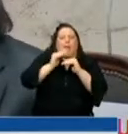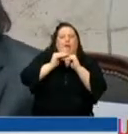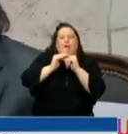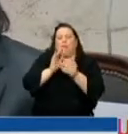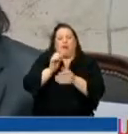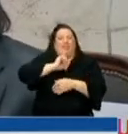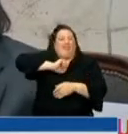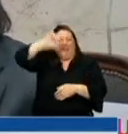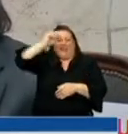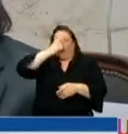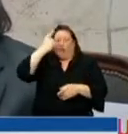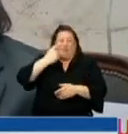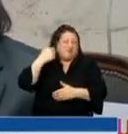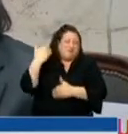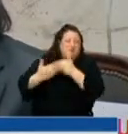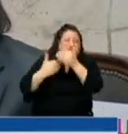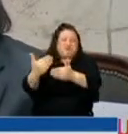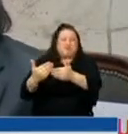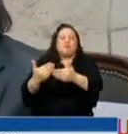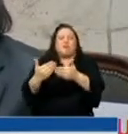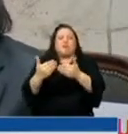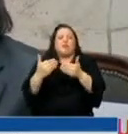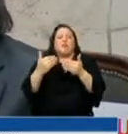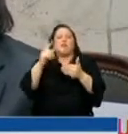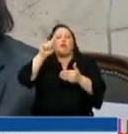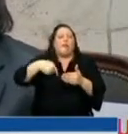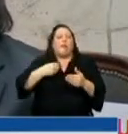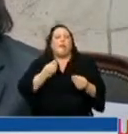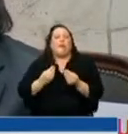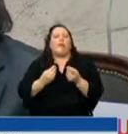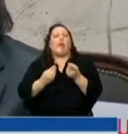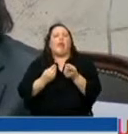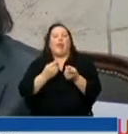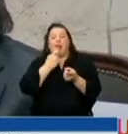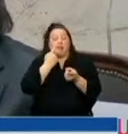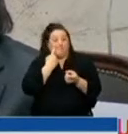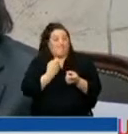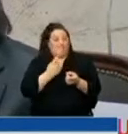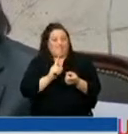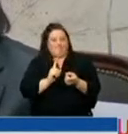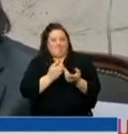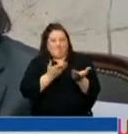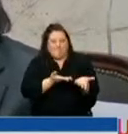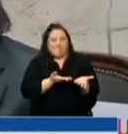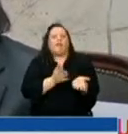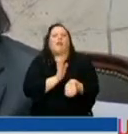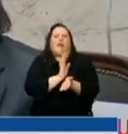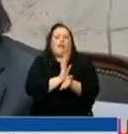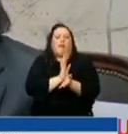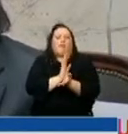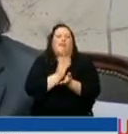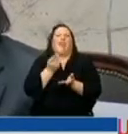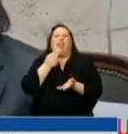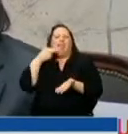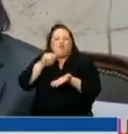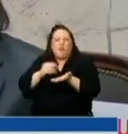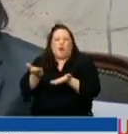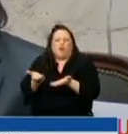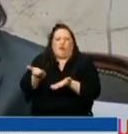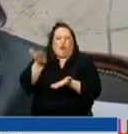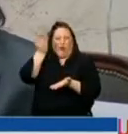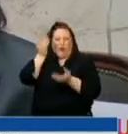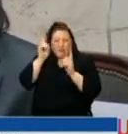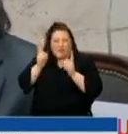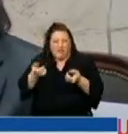sabemos Cuál es el ciclo de este Ahora bien nosotros no podemos dejar de señalar algunas cosas porque sea inconveniente o porque no le entren las balas